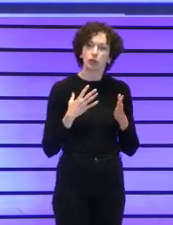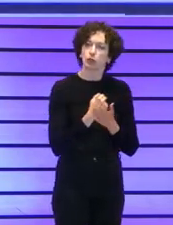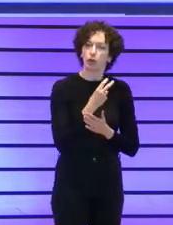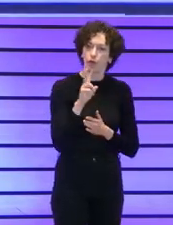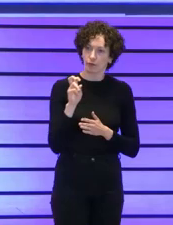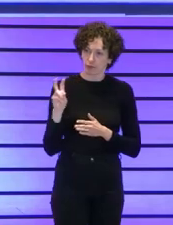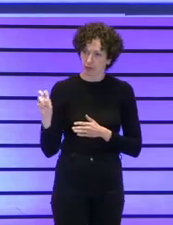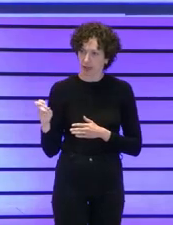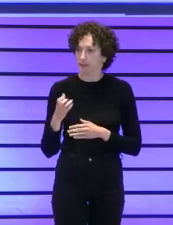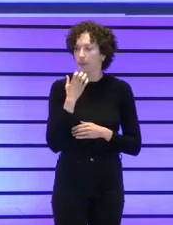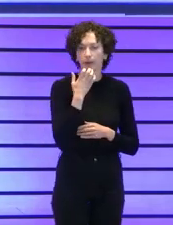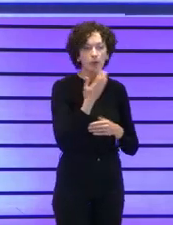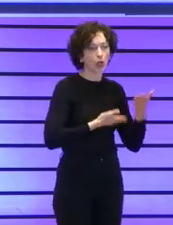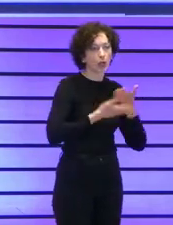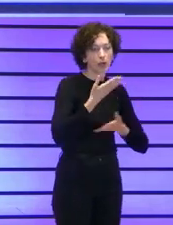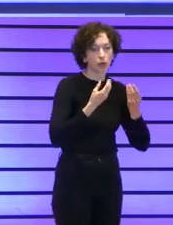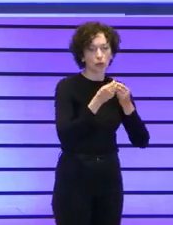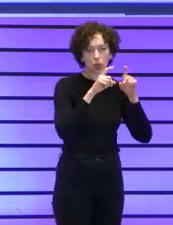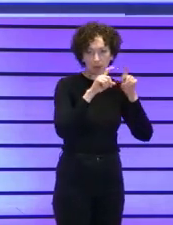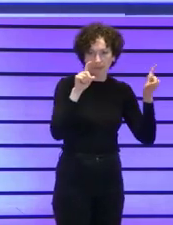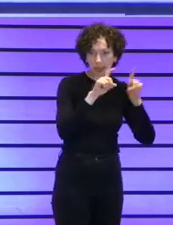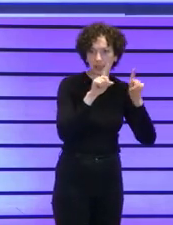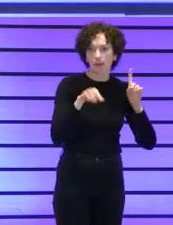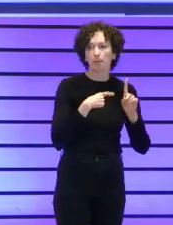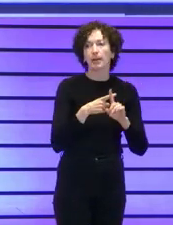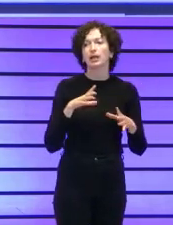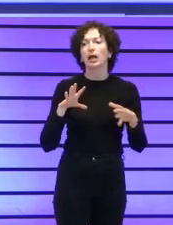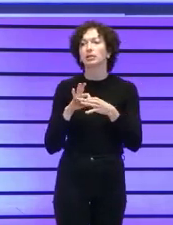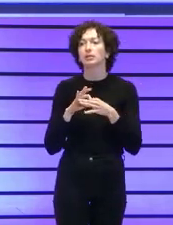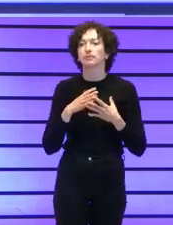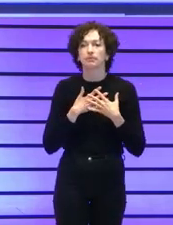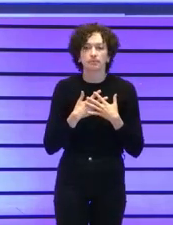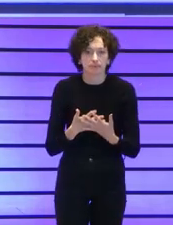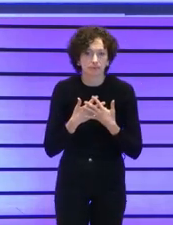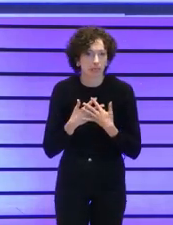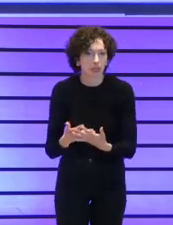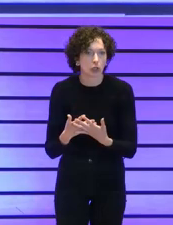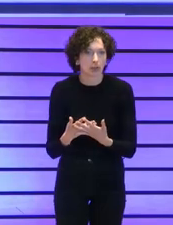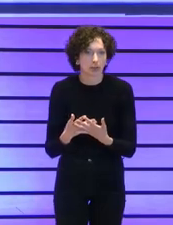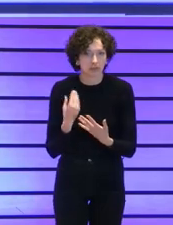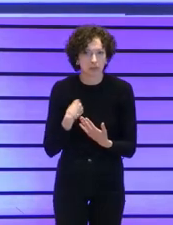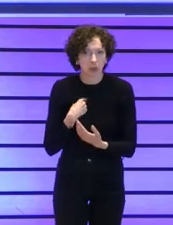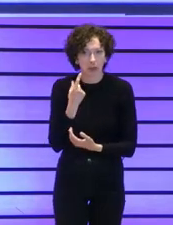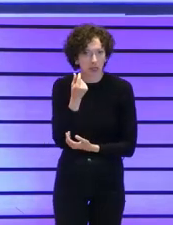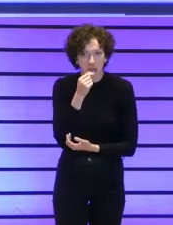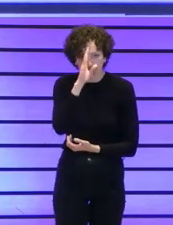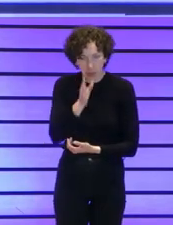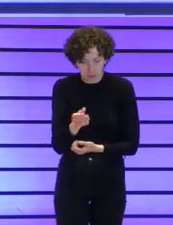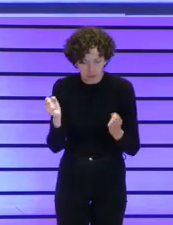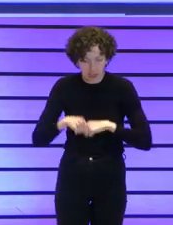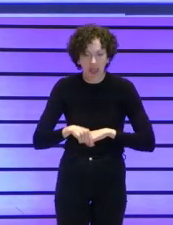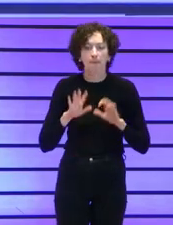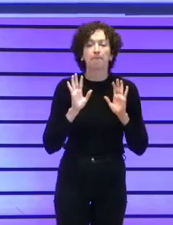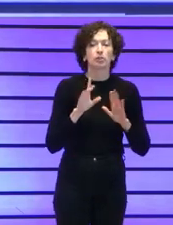las colaboraciones con empresas y las alianzas más filantrópicas de Show Me the Money, oye, qué bien, y me sirven